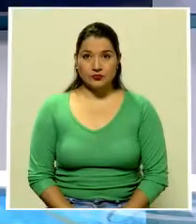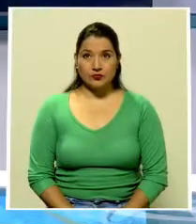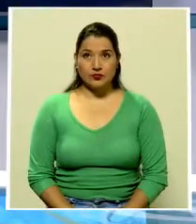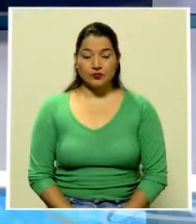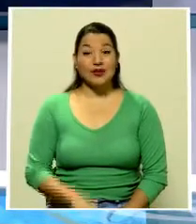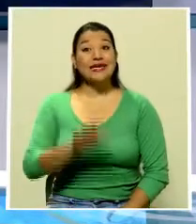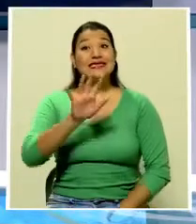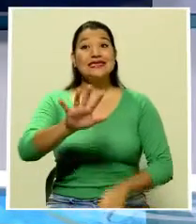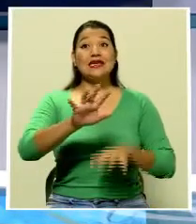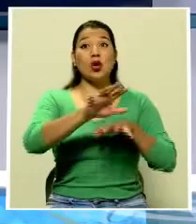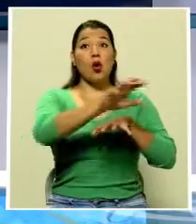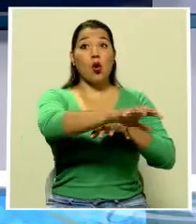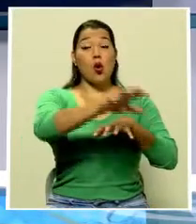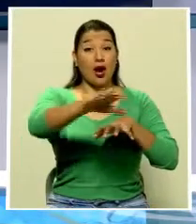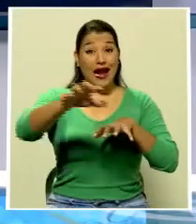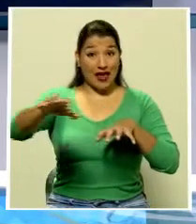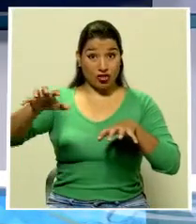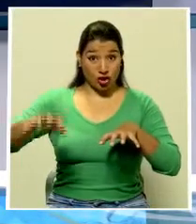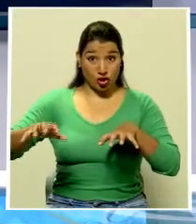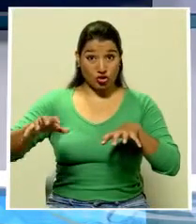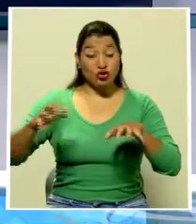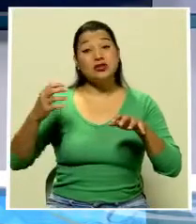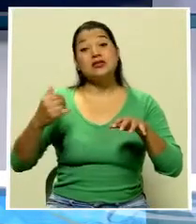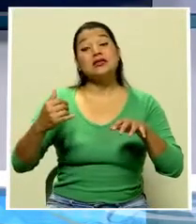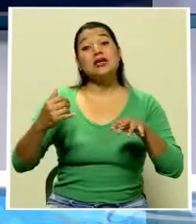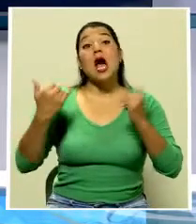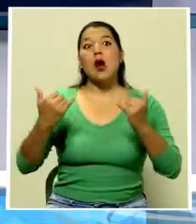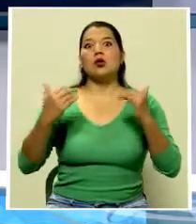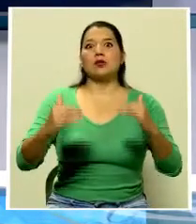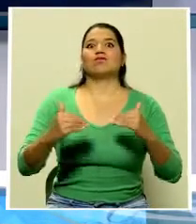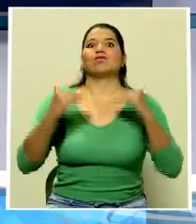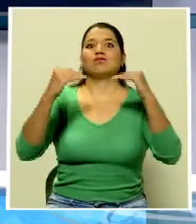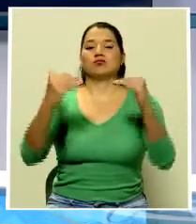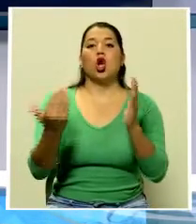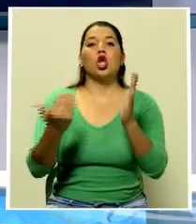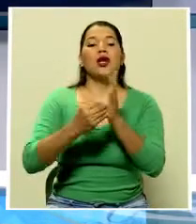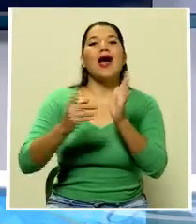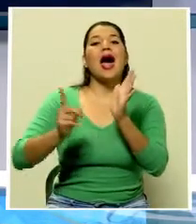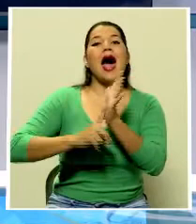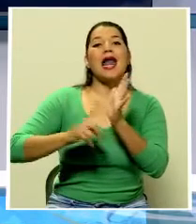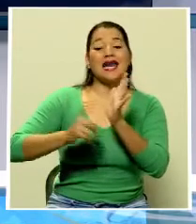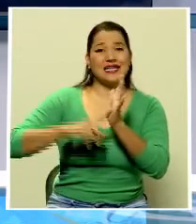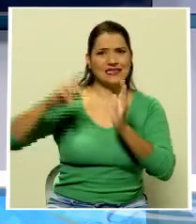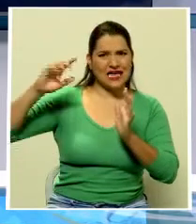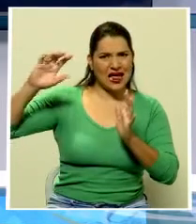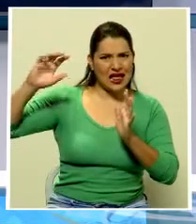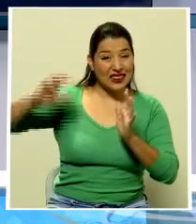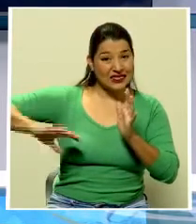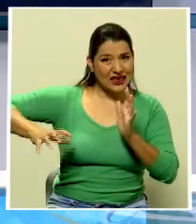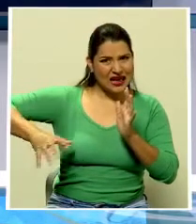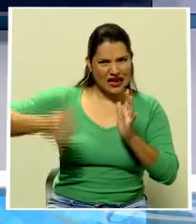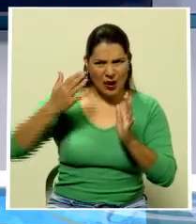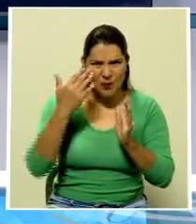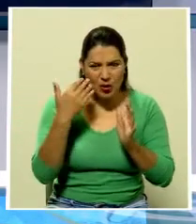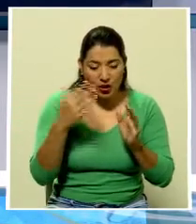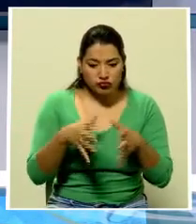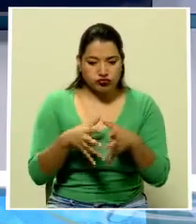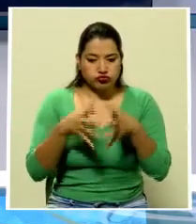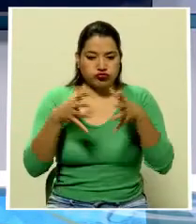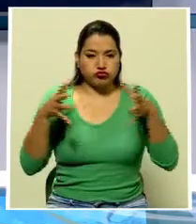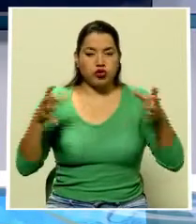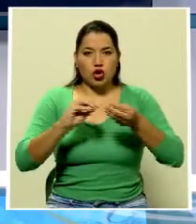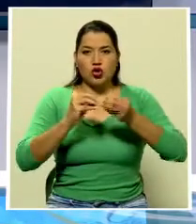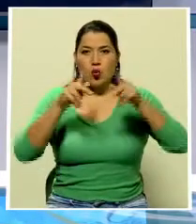5 cantones pasaron de alerta amarilla a alerta naranja por un aumento significativo en los casos